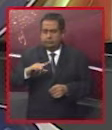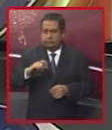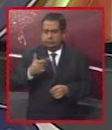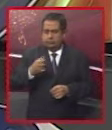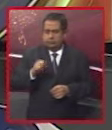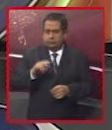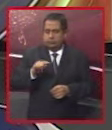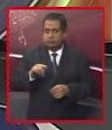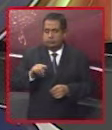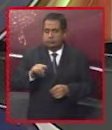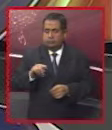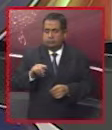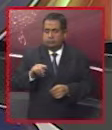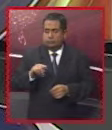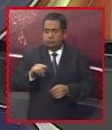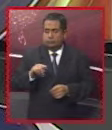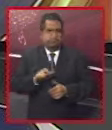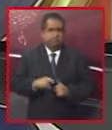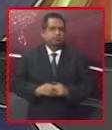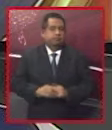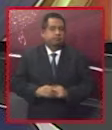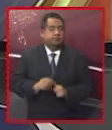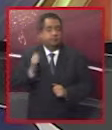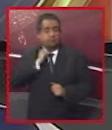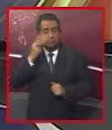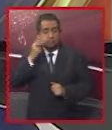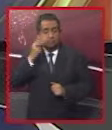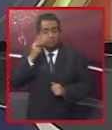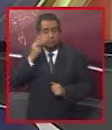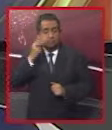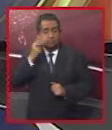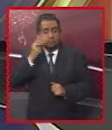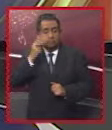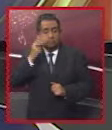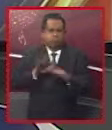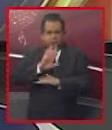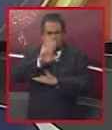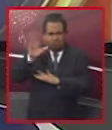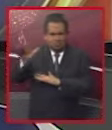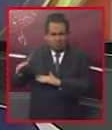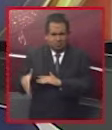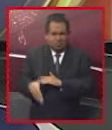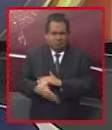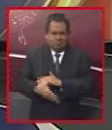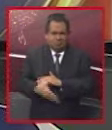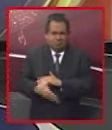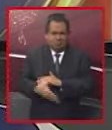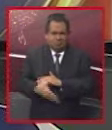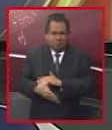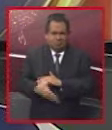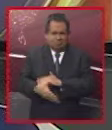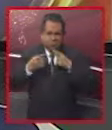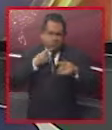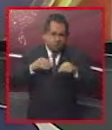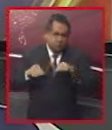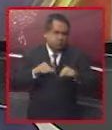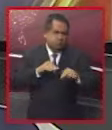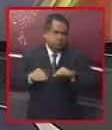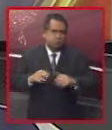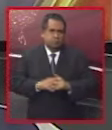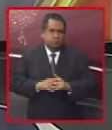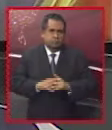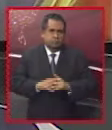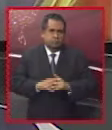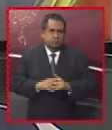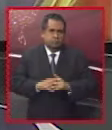www.canalcongreso.gov.mx. Vamos ahora con la información del Senado de la República, sesión que se extendió durante la noche y madrugada del 28 y 29 de abril. Mire, previo a